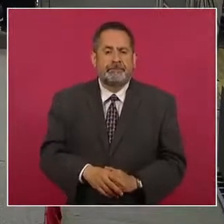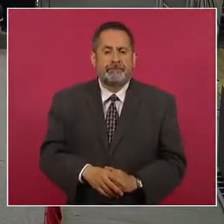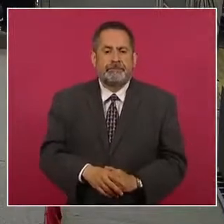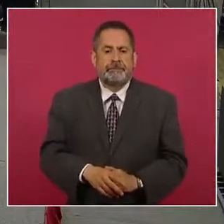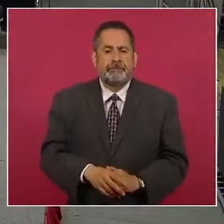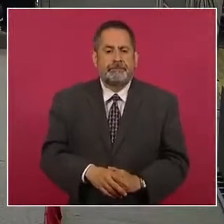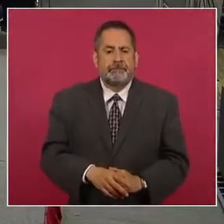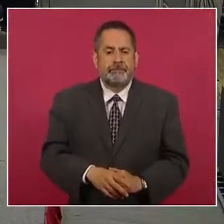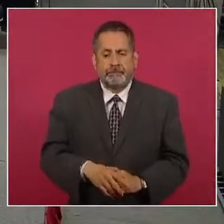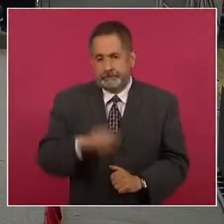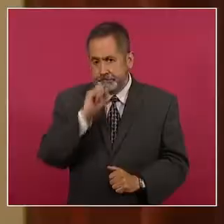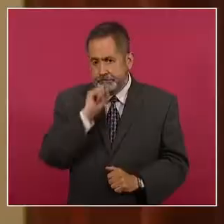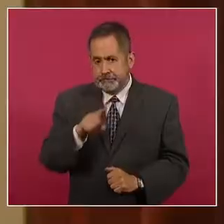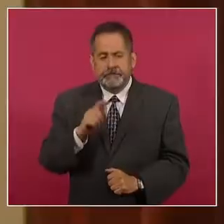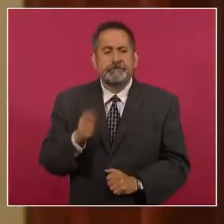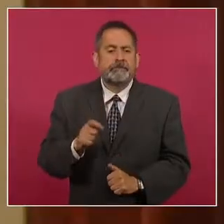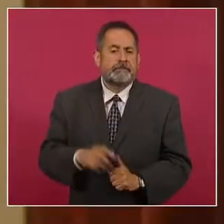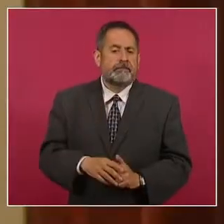También